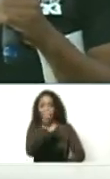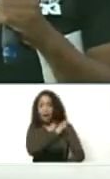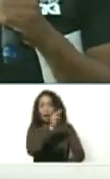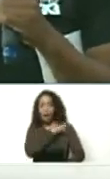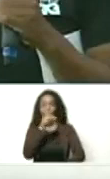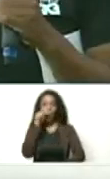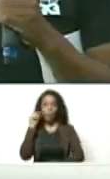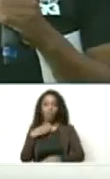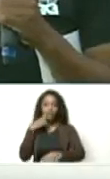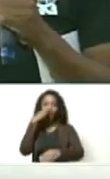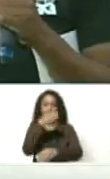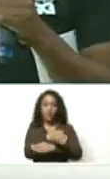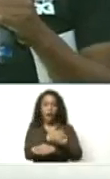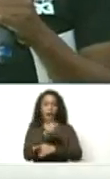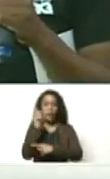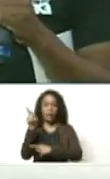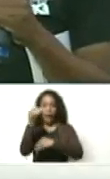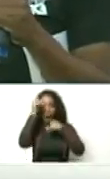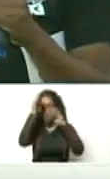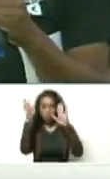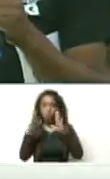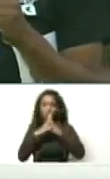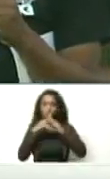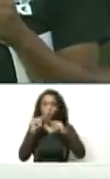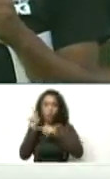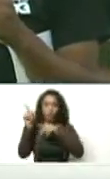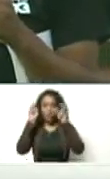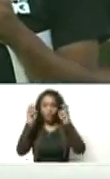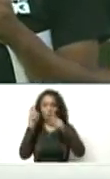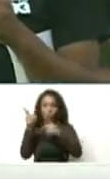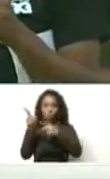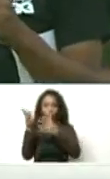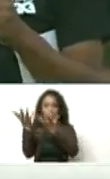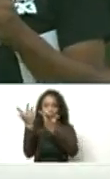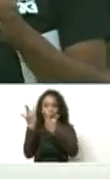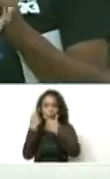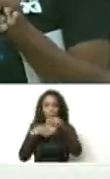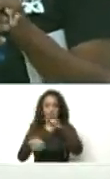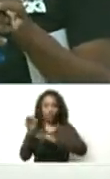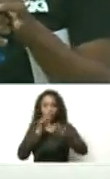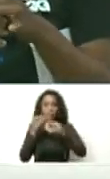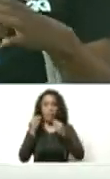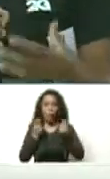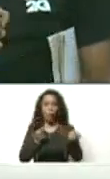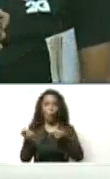Márquez, va a estar allá atendiendo todos estos asuntos que tú me estás diciendo para